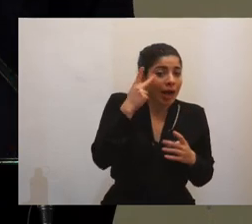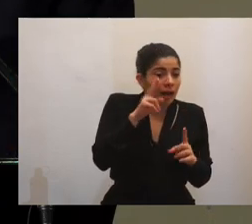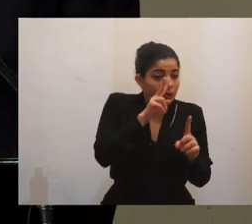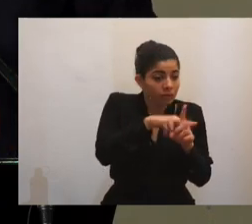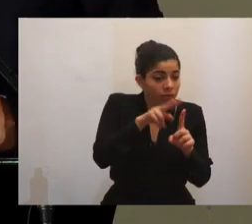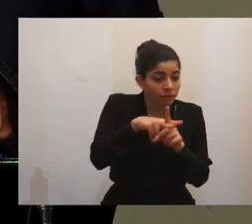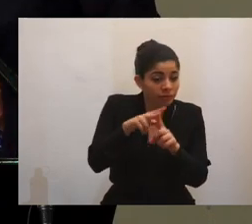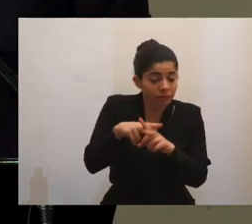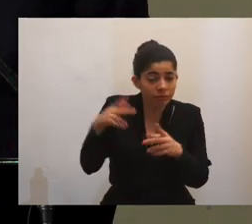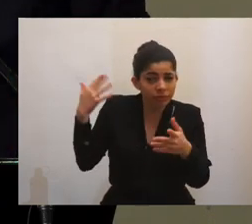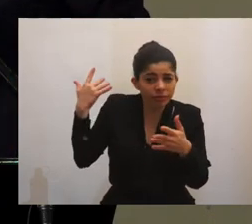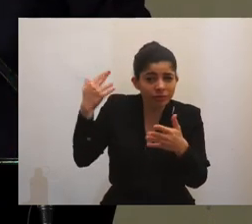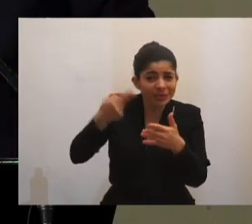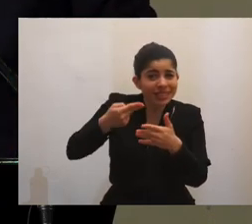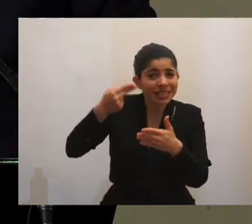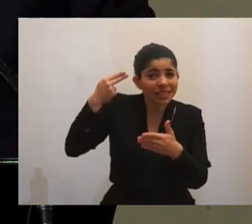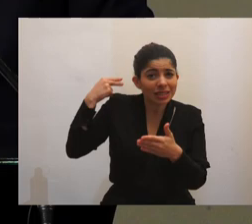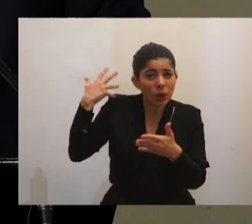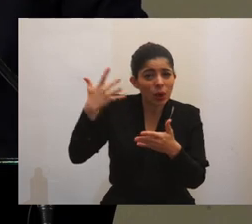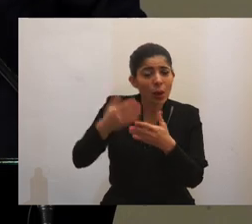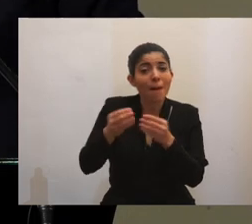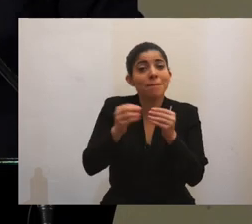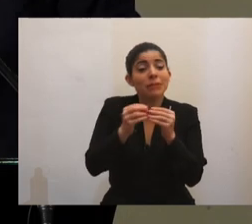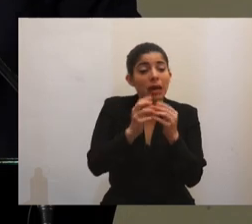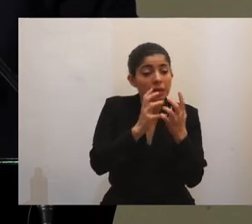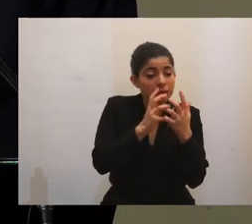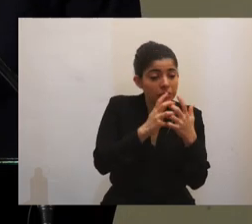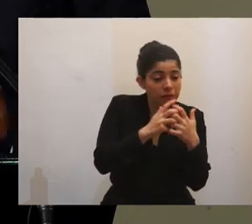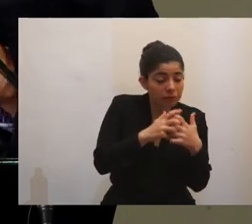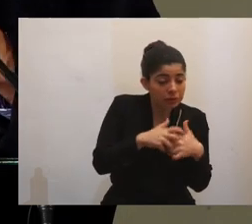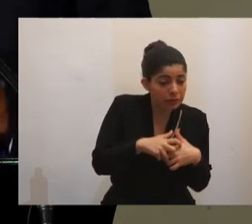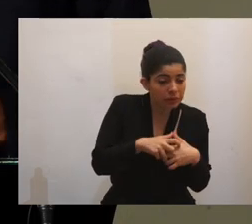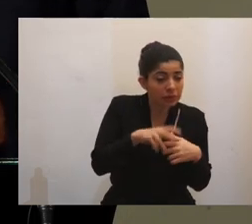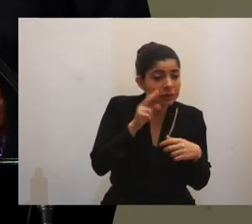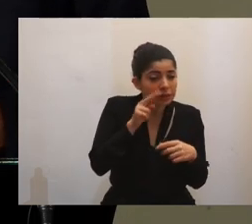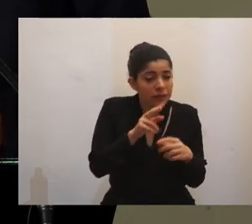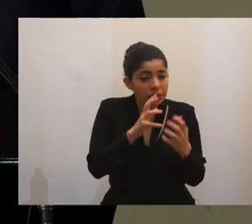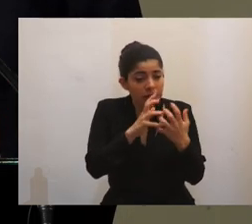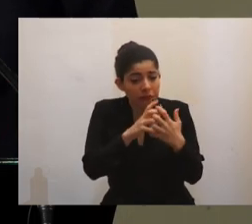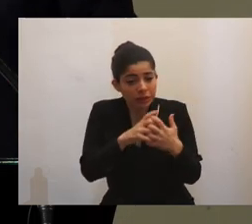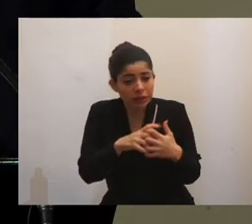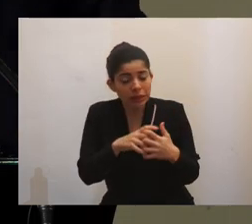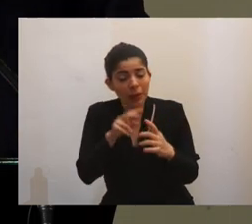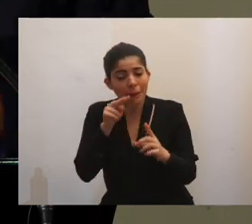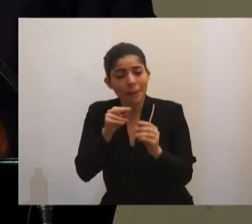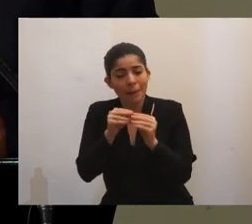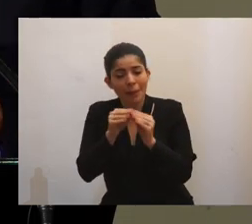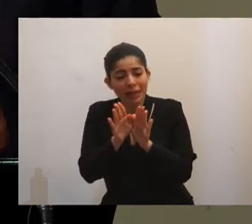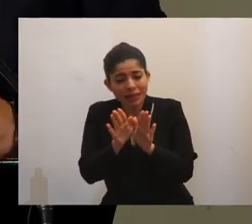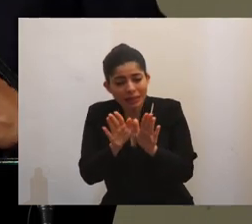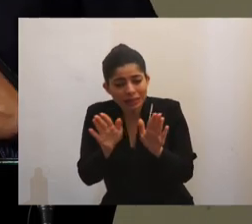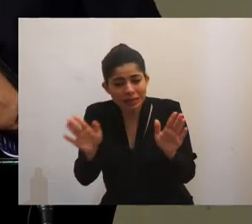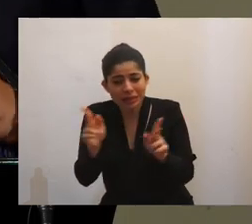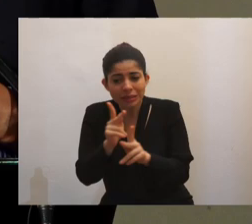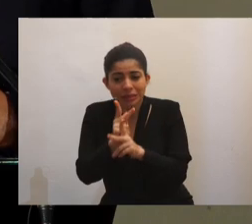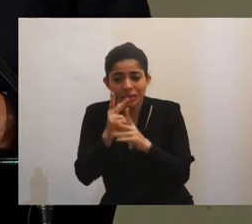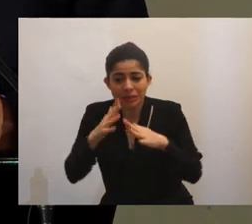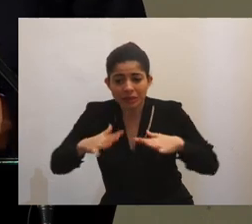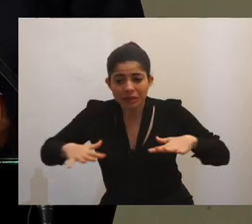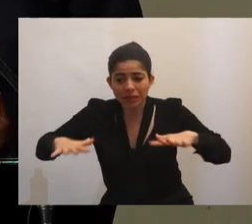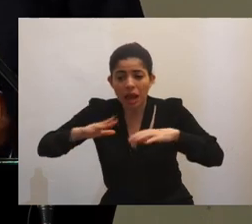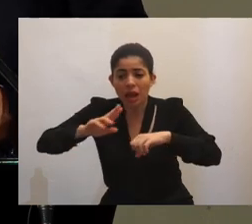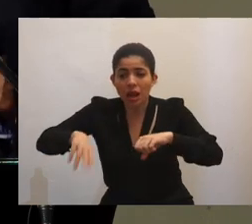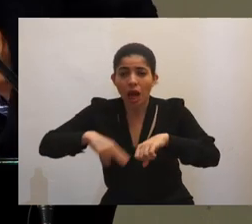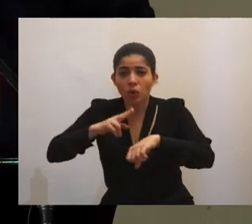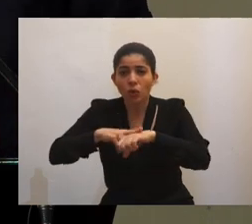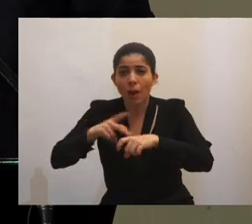una trayectoria más resiliente se hace desde una perspectiva más integrada y de la sostenibilidad en el manejo de los recursos